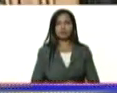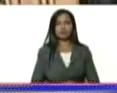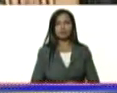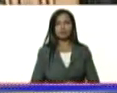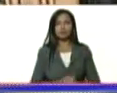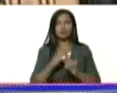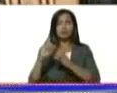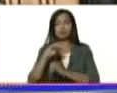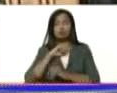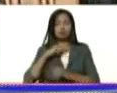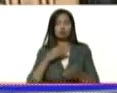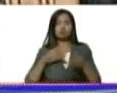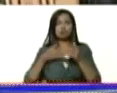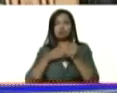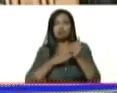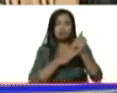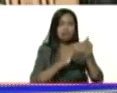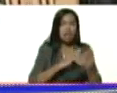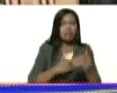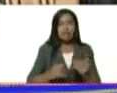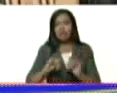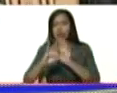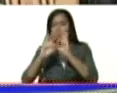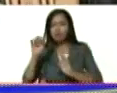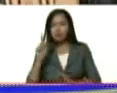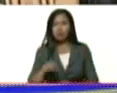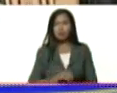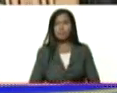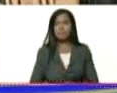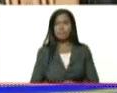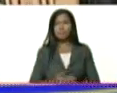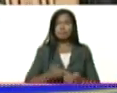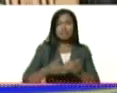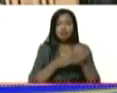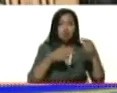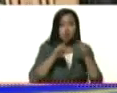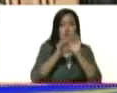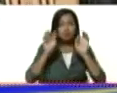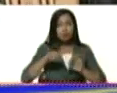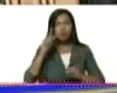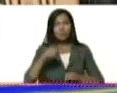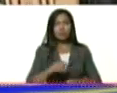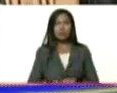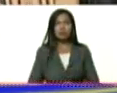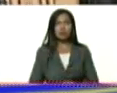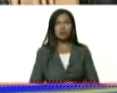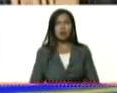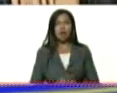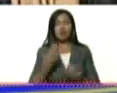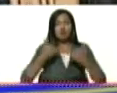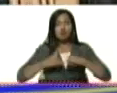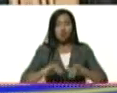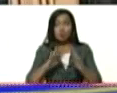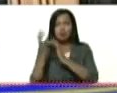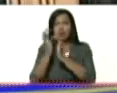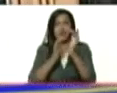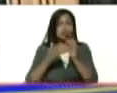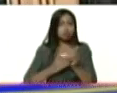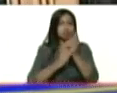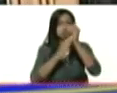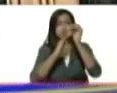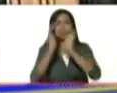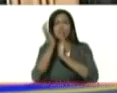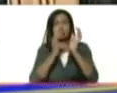Por eso se nos persigue, como se persiguió a los hijos de Cristo, a los seguidores de